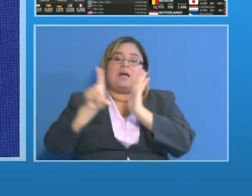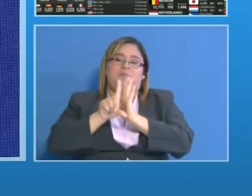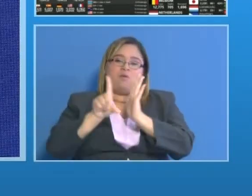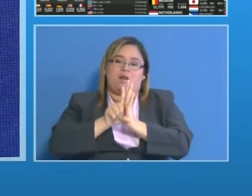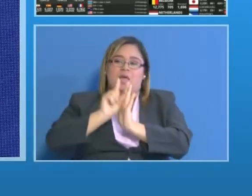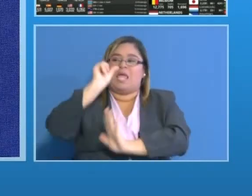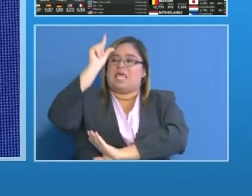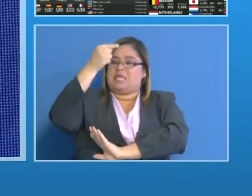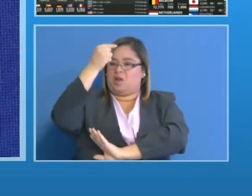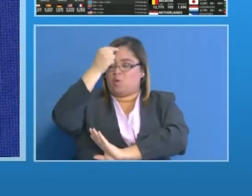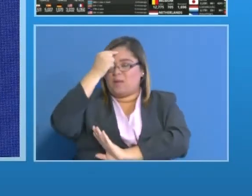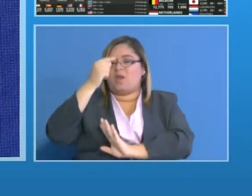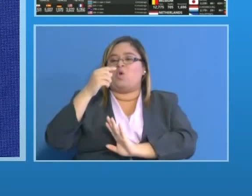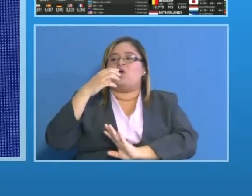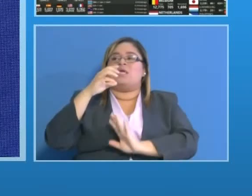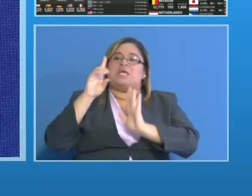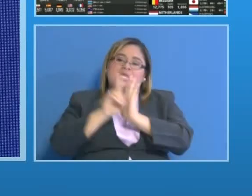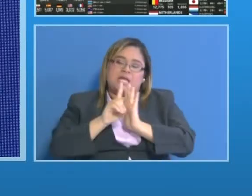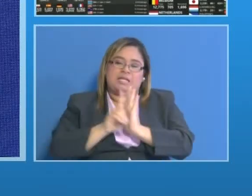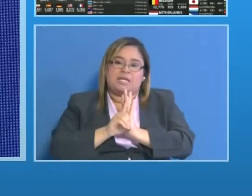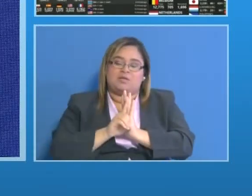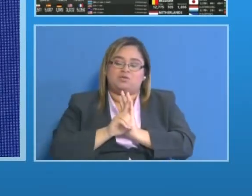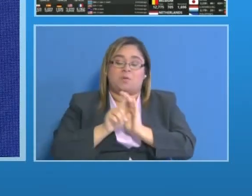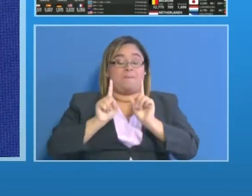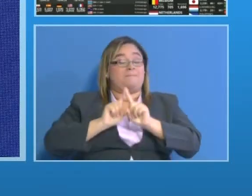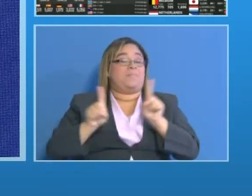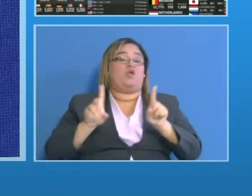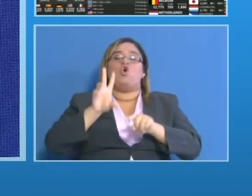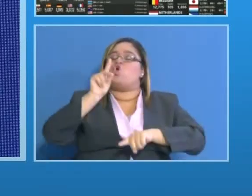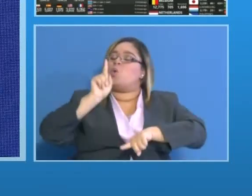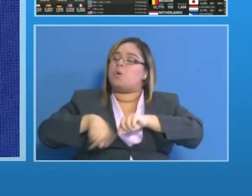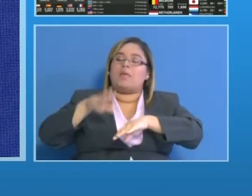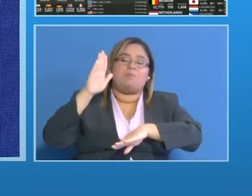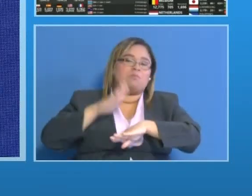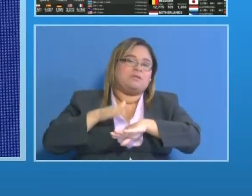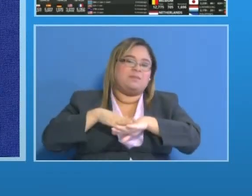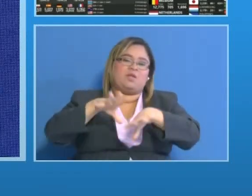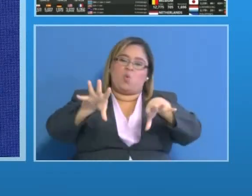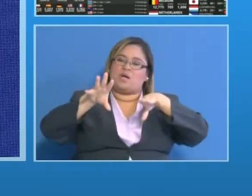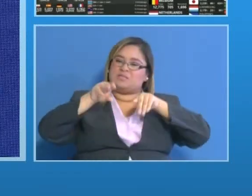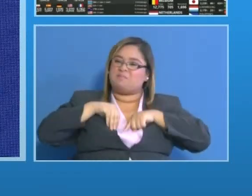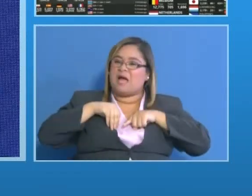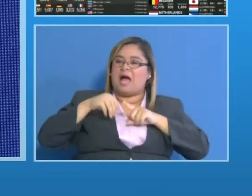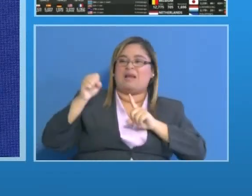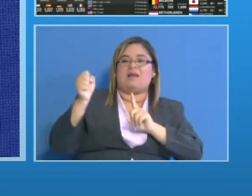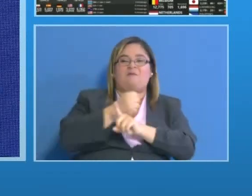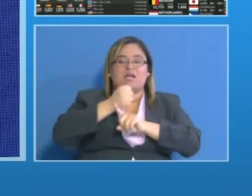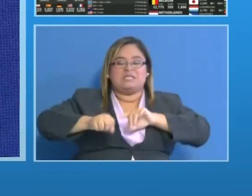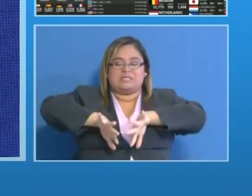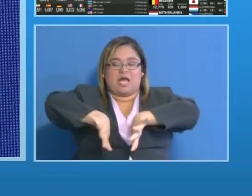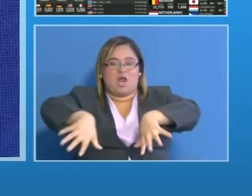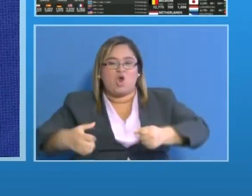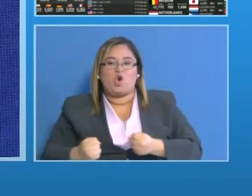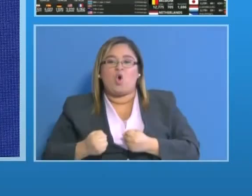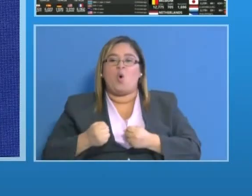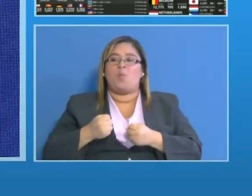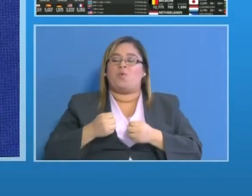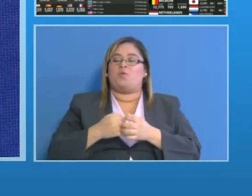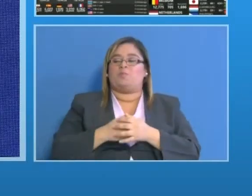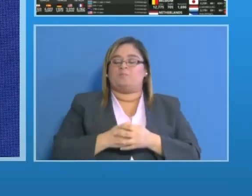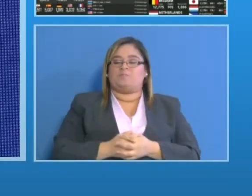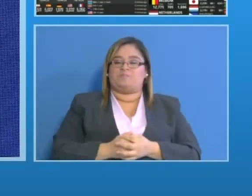Estado de Derecho. Sin embargo, no podemos permitir la violencia ni la alteración del orden